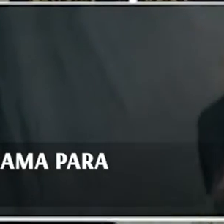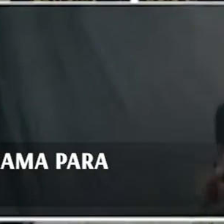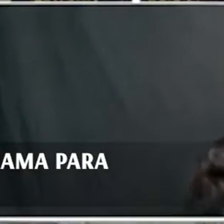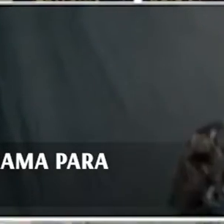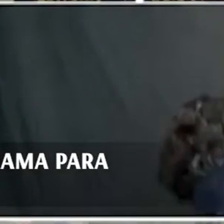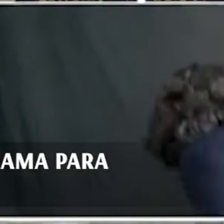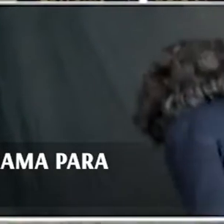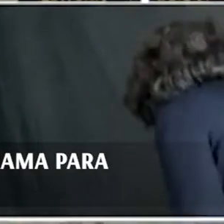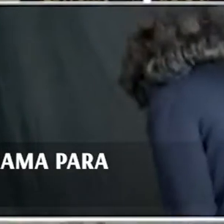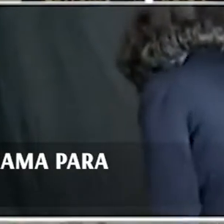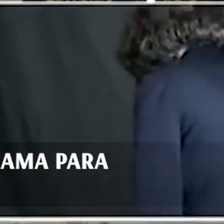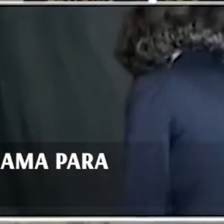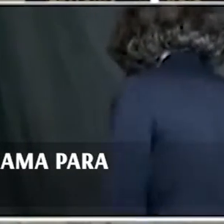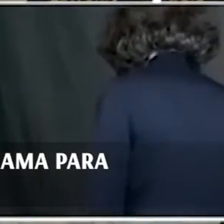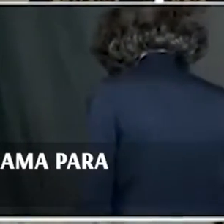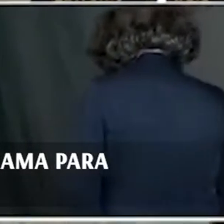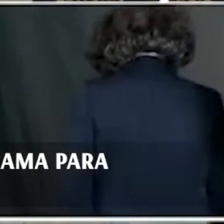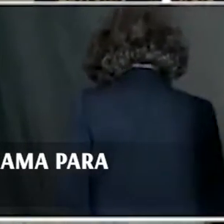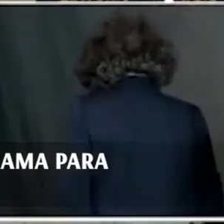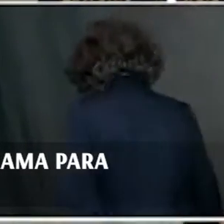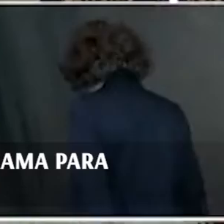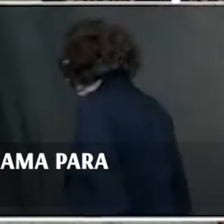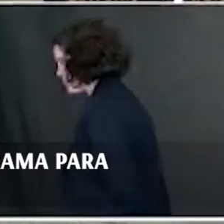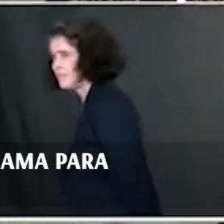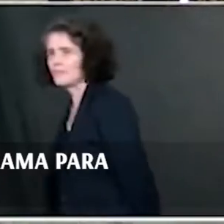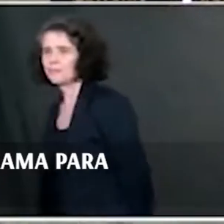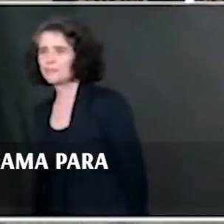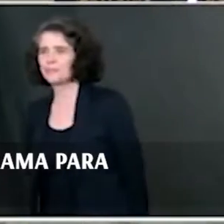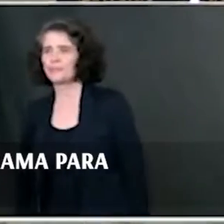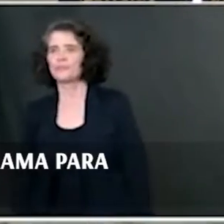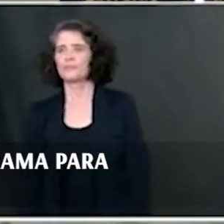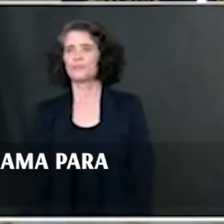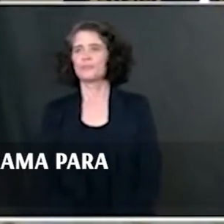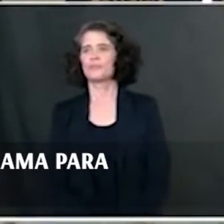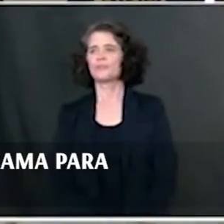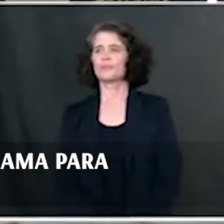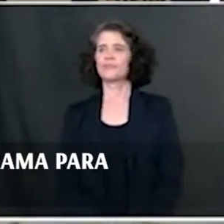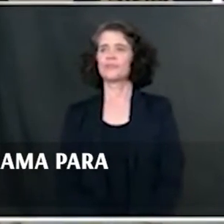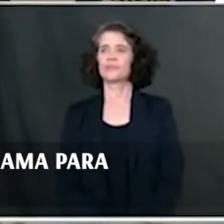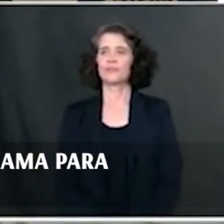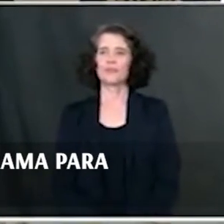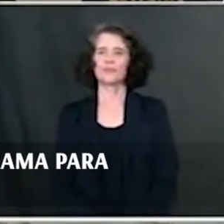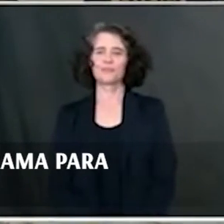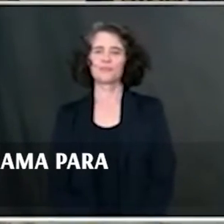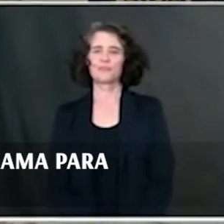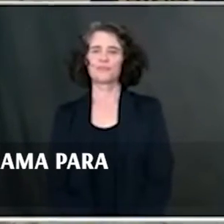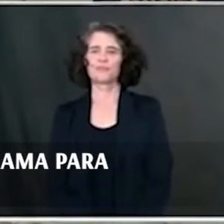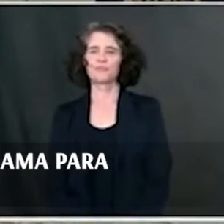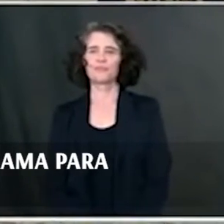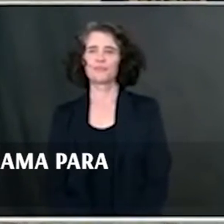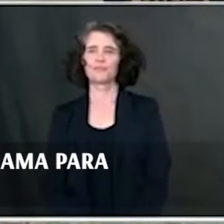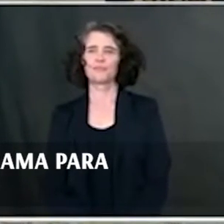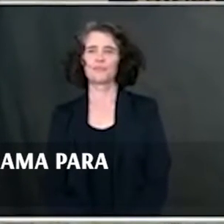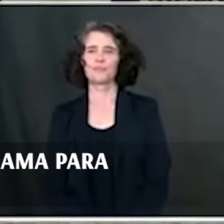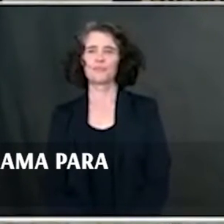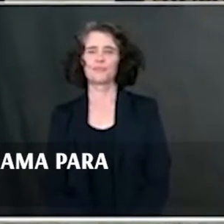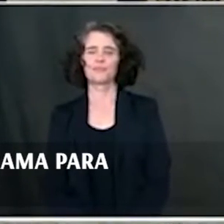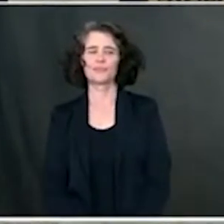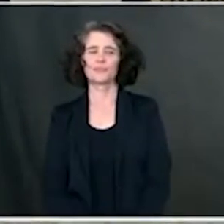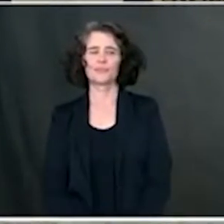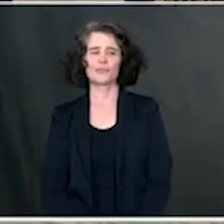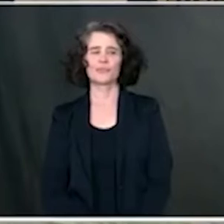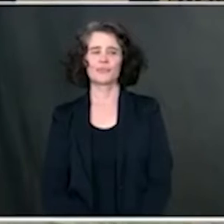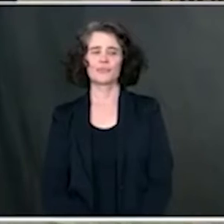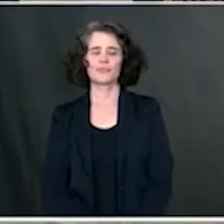El presidente de Estados Unidos, Joe Biden, ha presentado este jueves su plan para abordar la pandemia de la COVID-19 en la